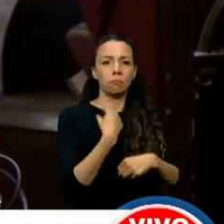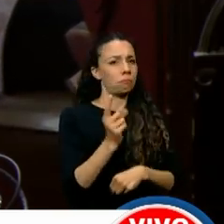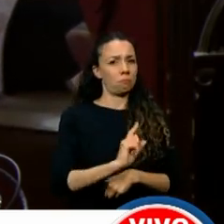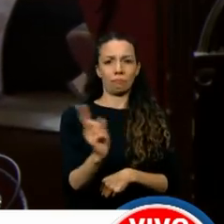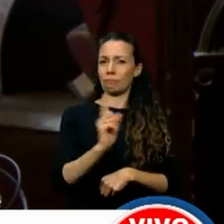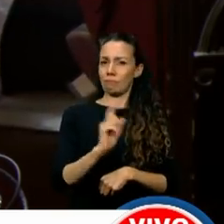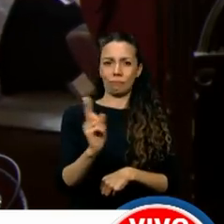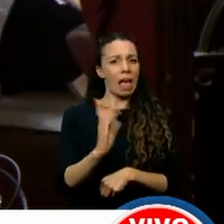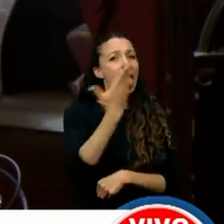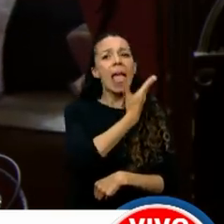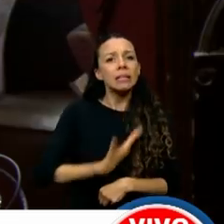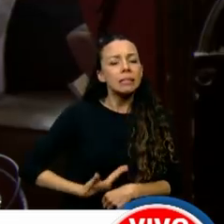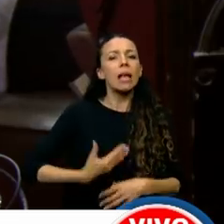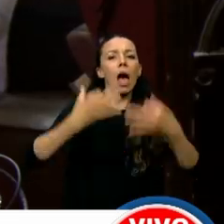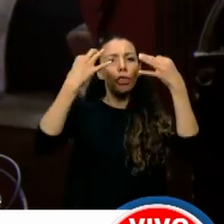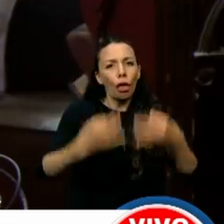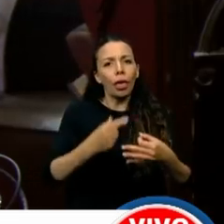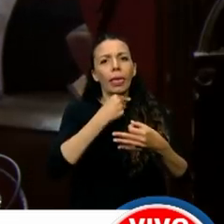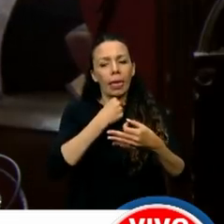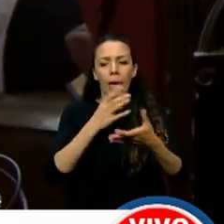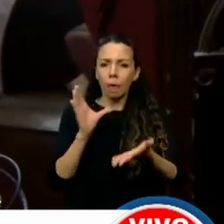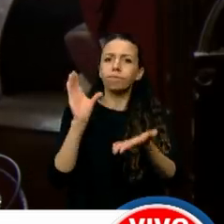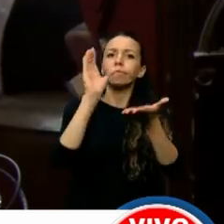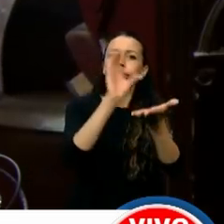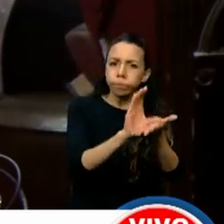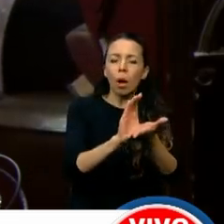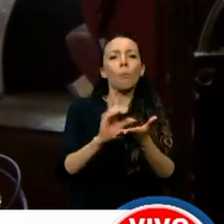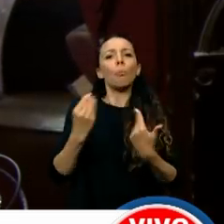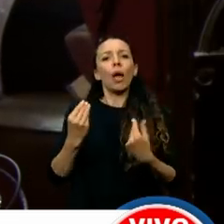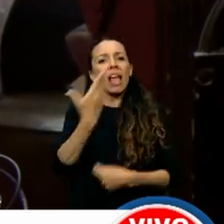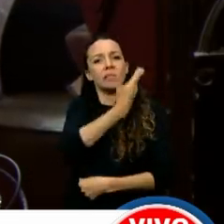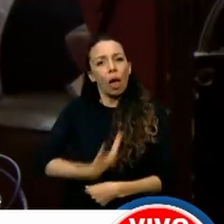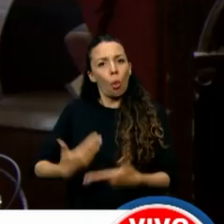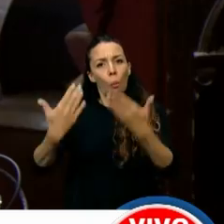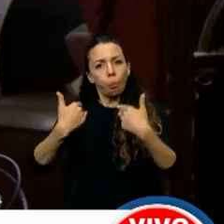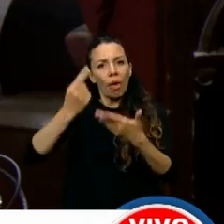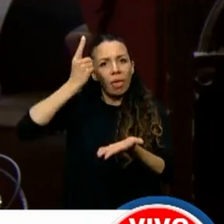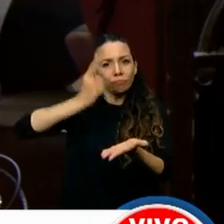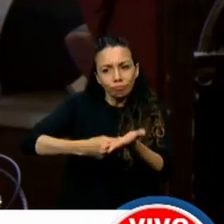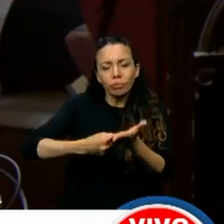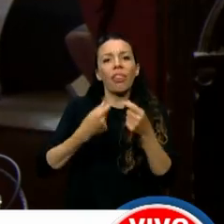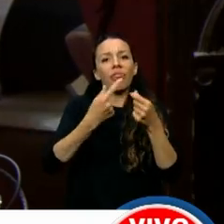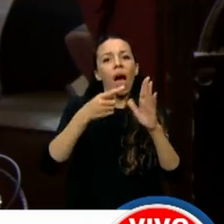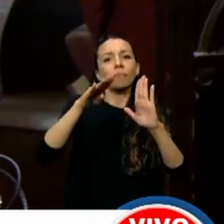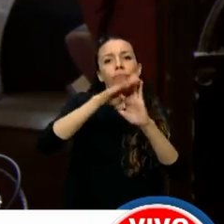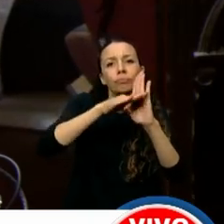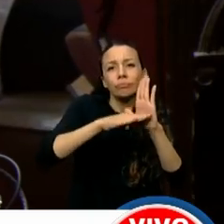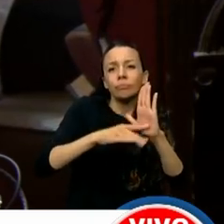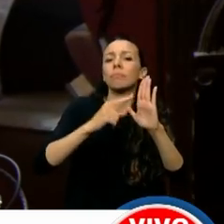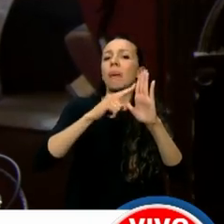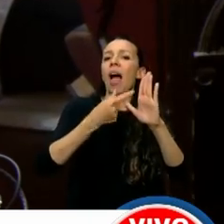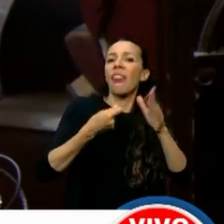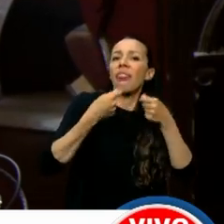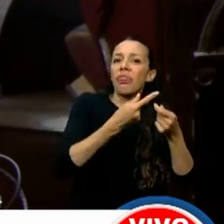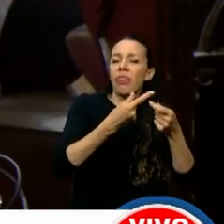estado que se resguarda su atribución de definir políticas en construcción